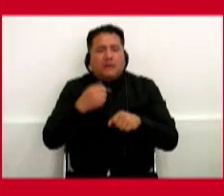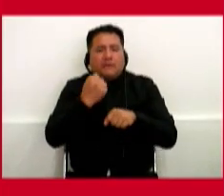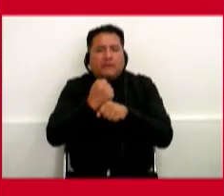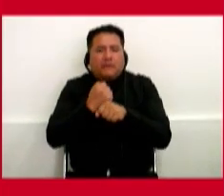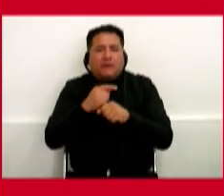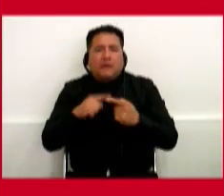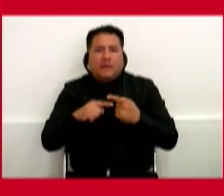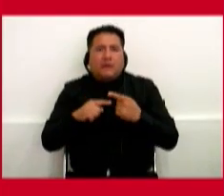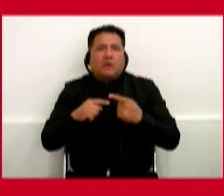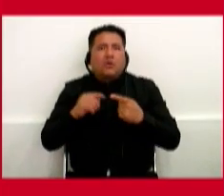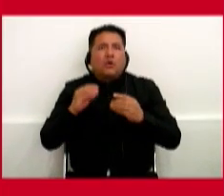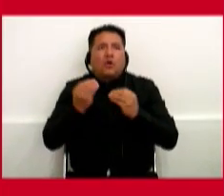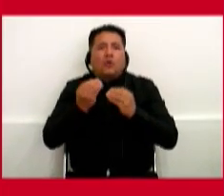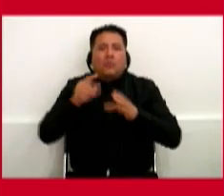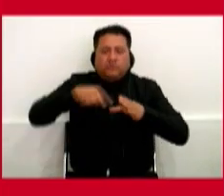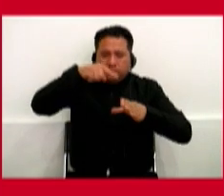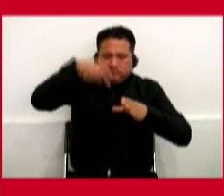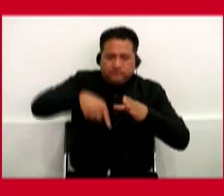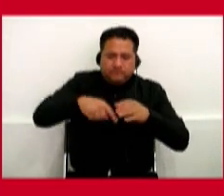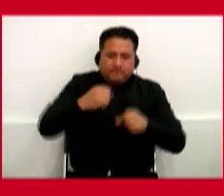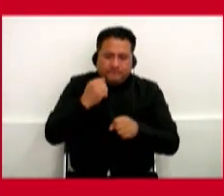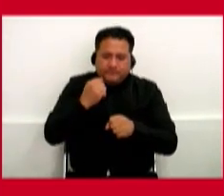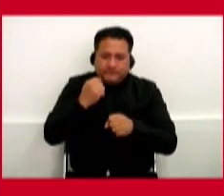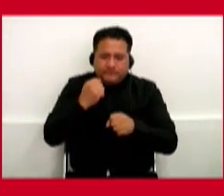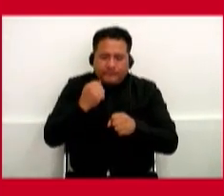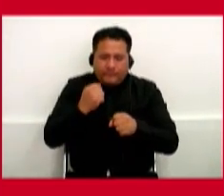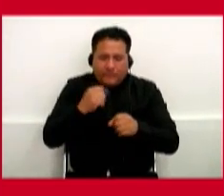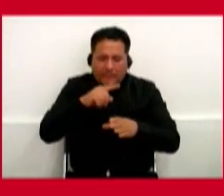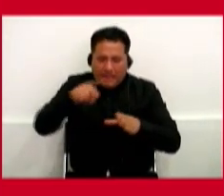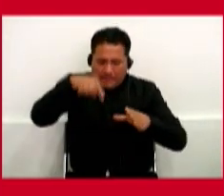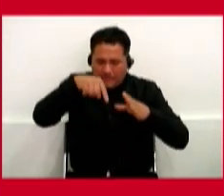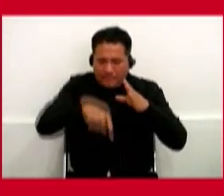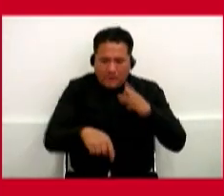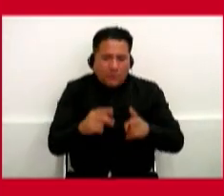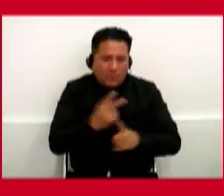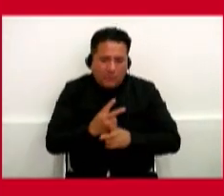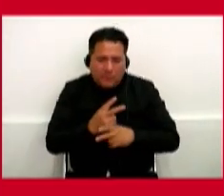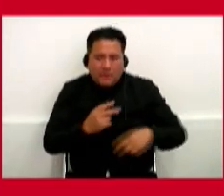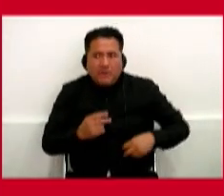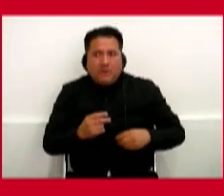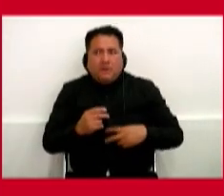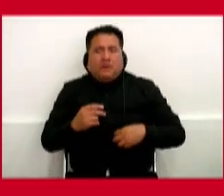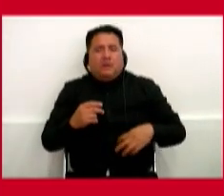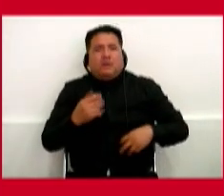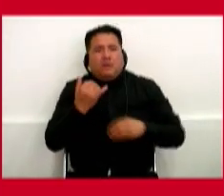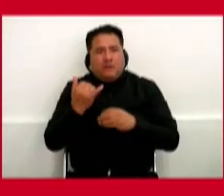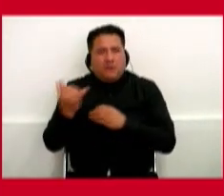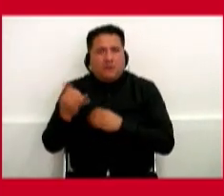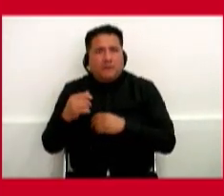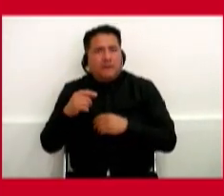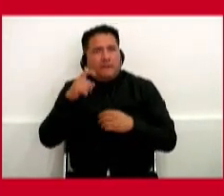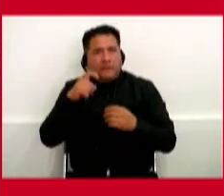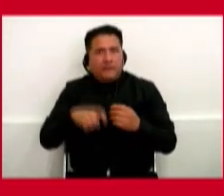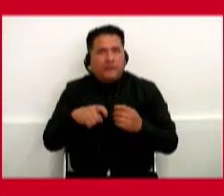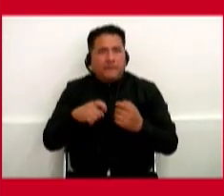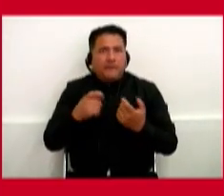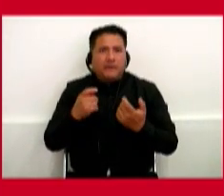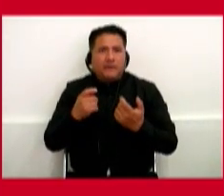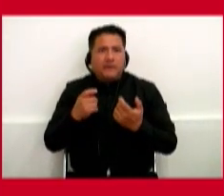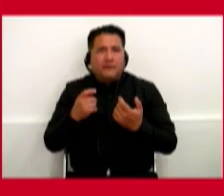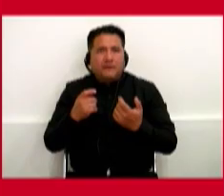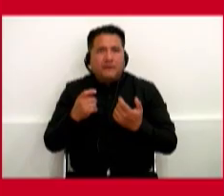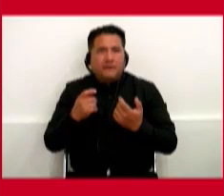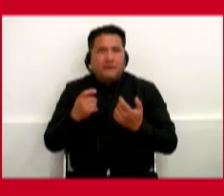el Tajo. Definimos las etapas de excavación del mismo, que deben estar también o ser concordantes con